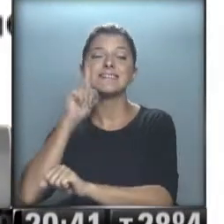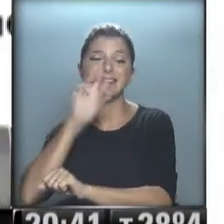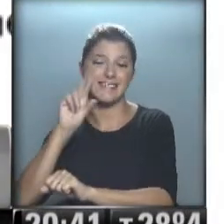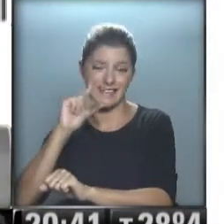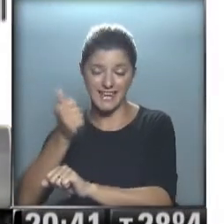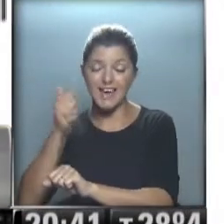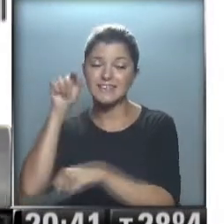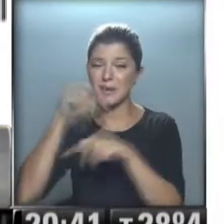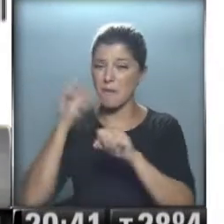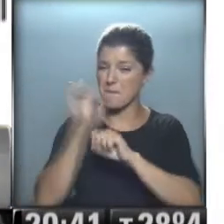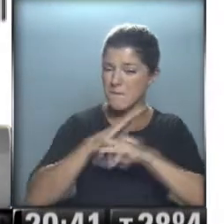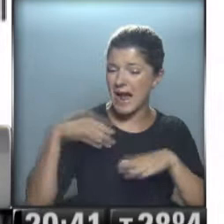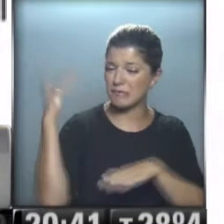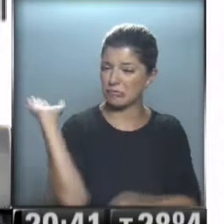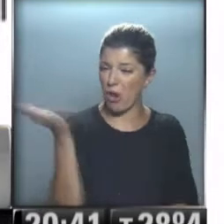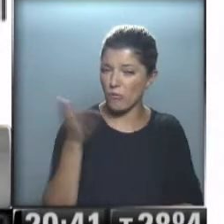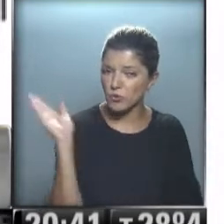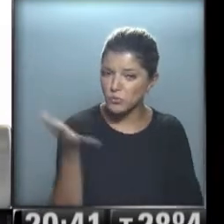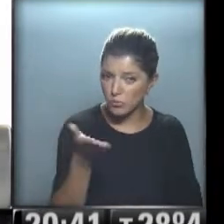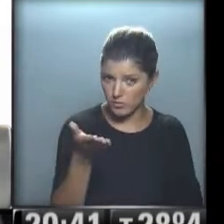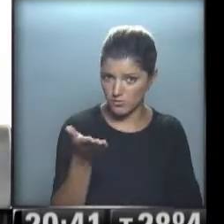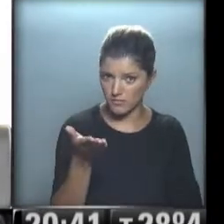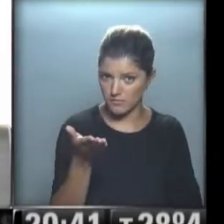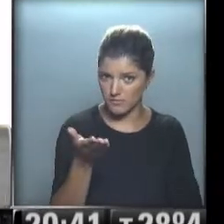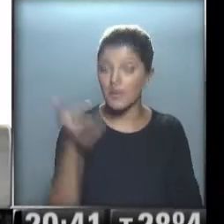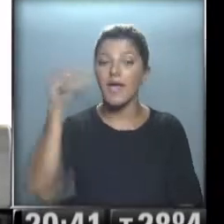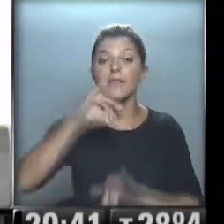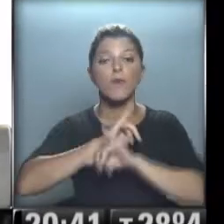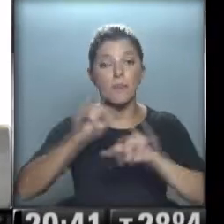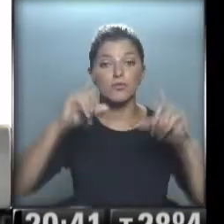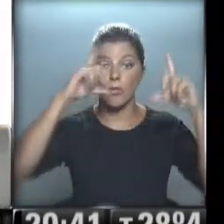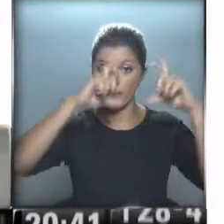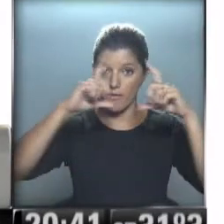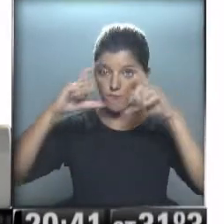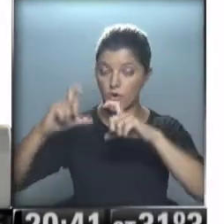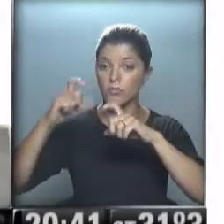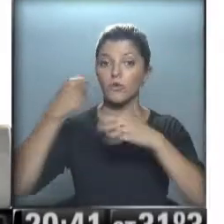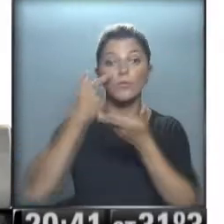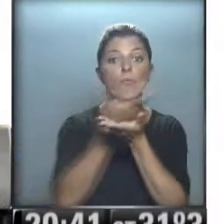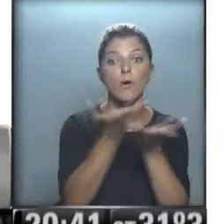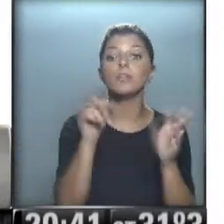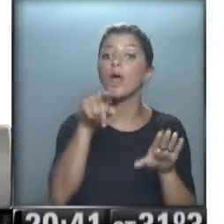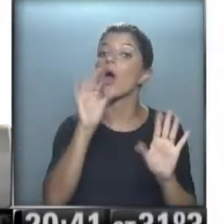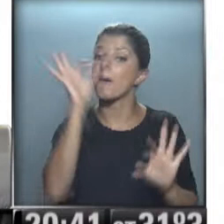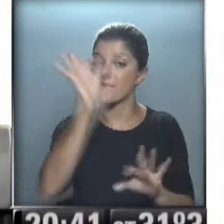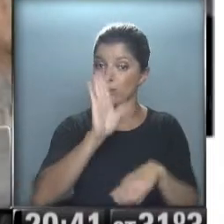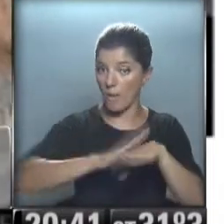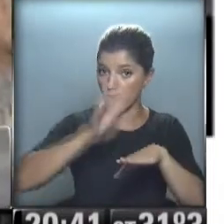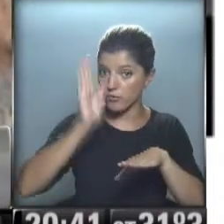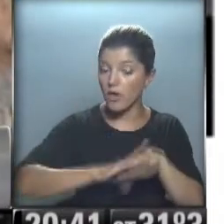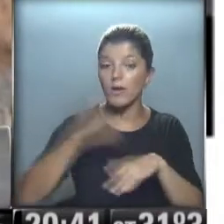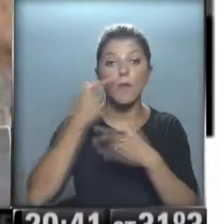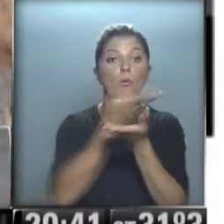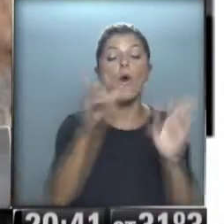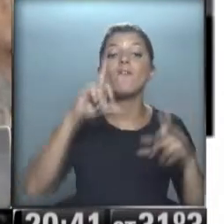infrahumanas, víctimas de torturas y vejámenes. El material fotográfico, según afirmaron sus autores, fue entregado por un